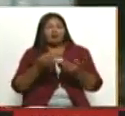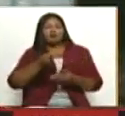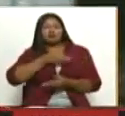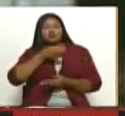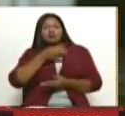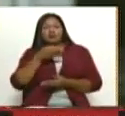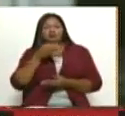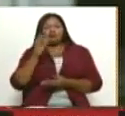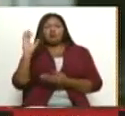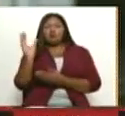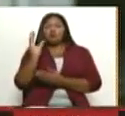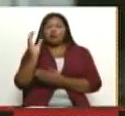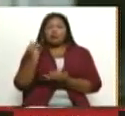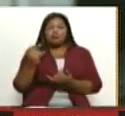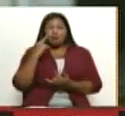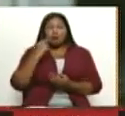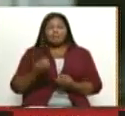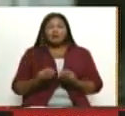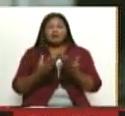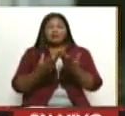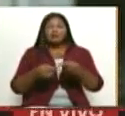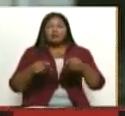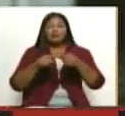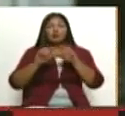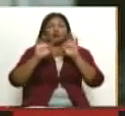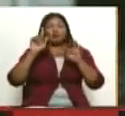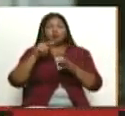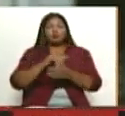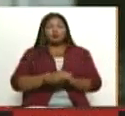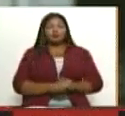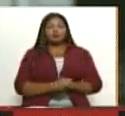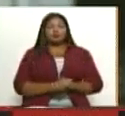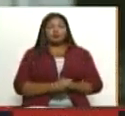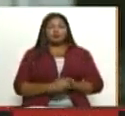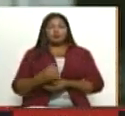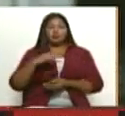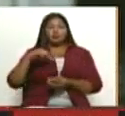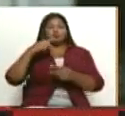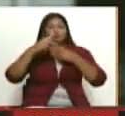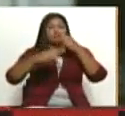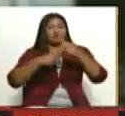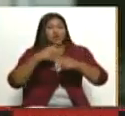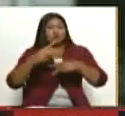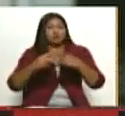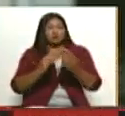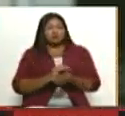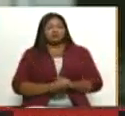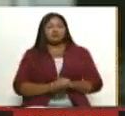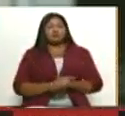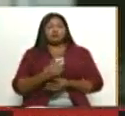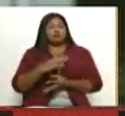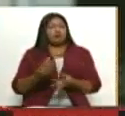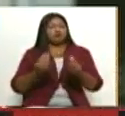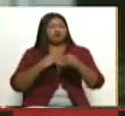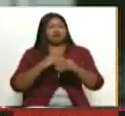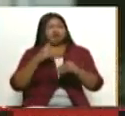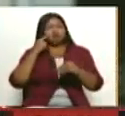vea representada y expresada en este proceso. Cabe recordar,